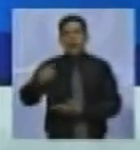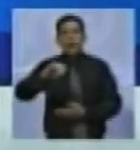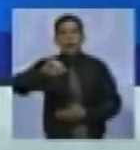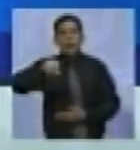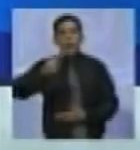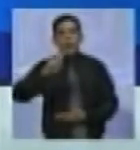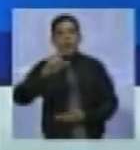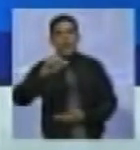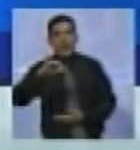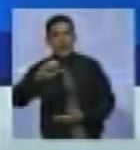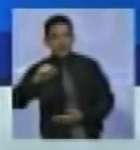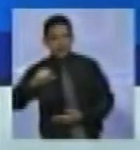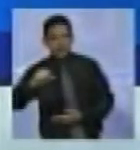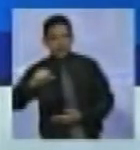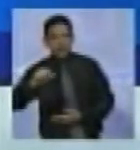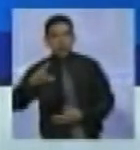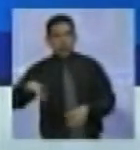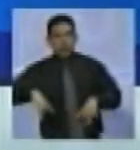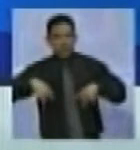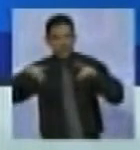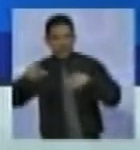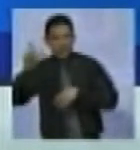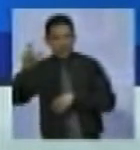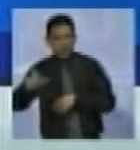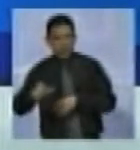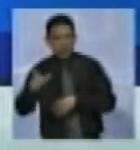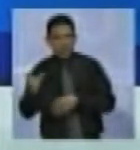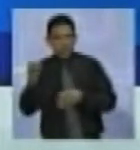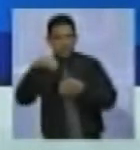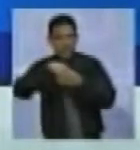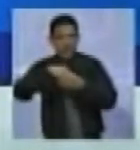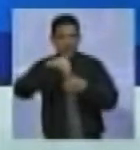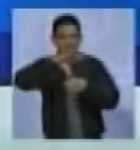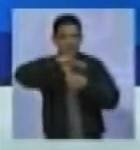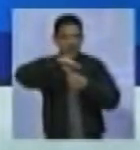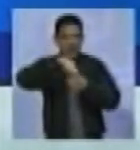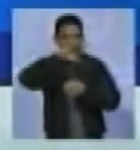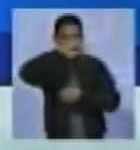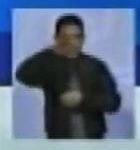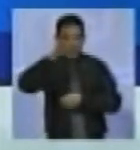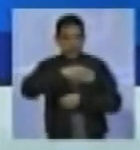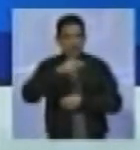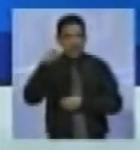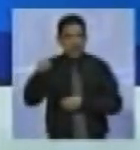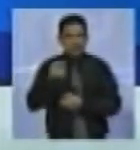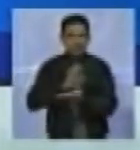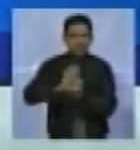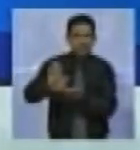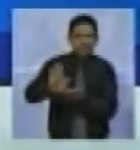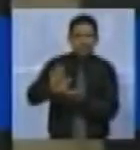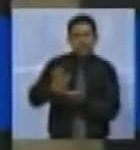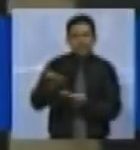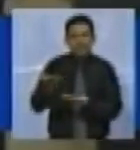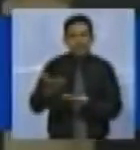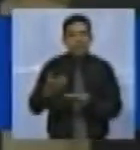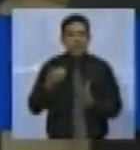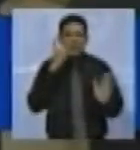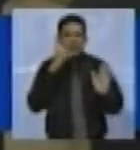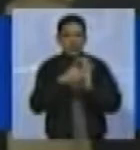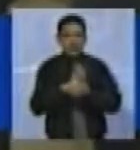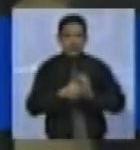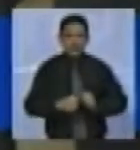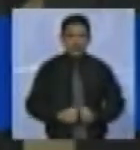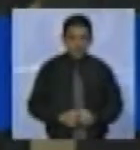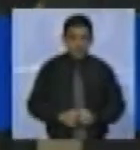Julian Assange. Su abogado defensor apelará a esta decisión. Melissa Herrera con la siguiente nota. La jueza